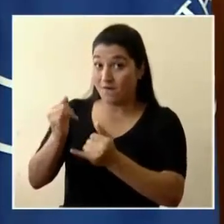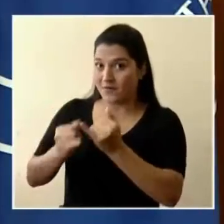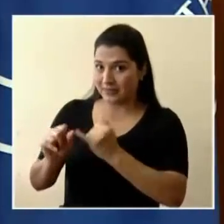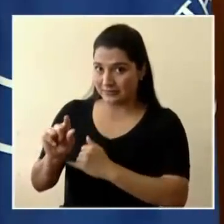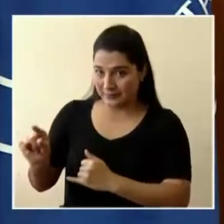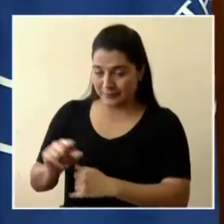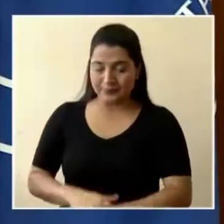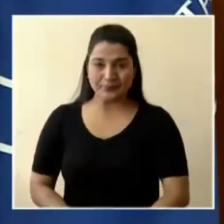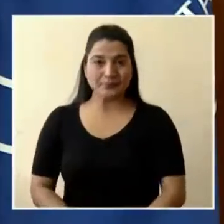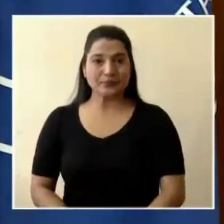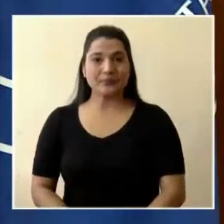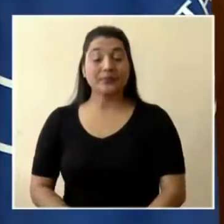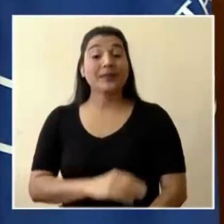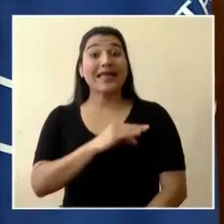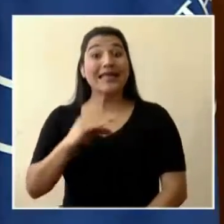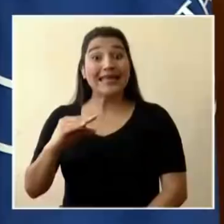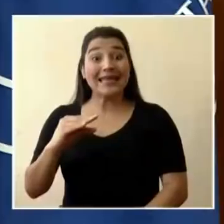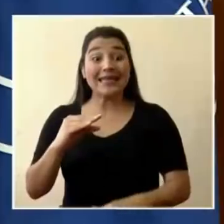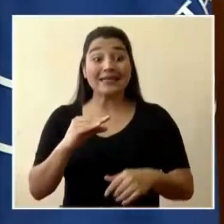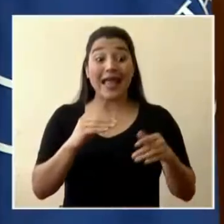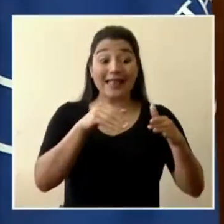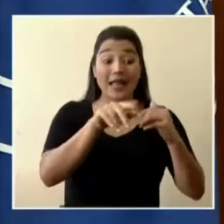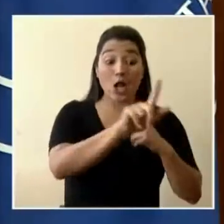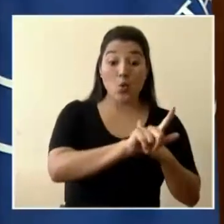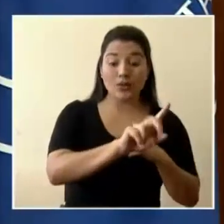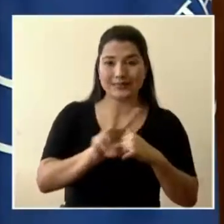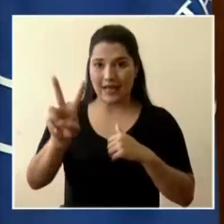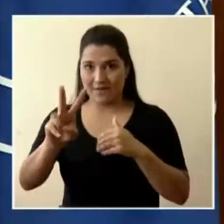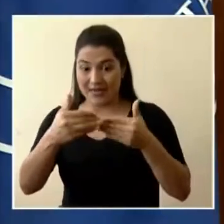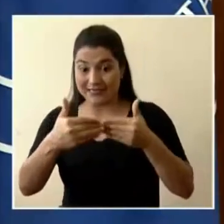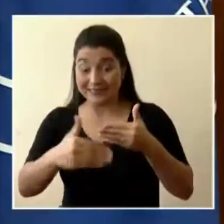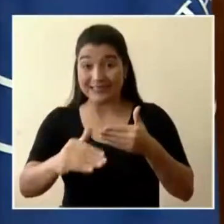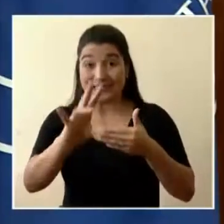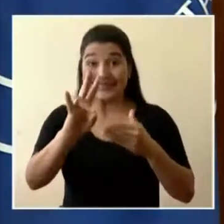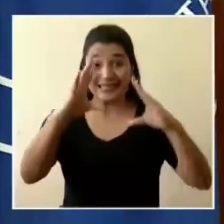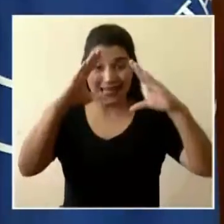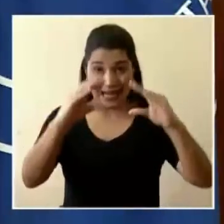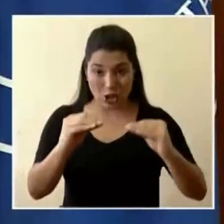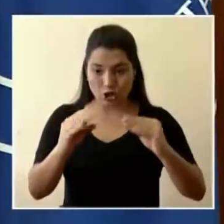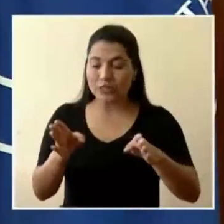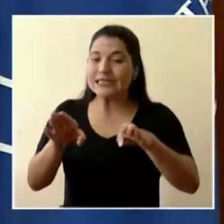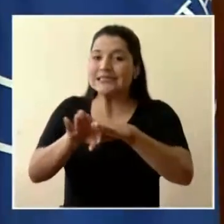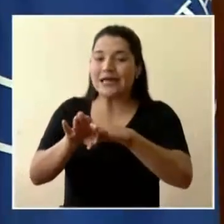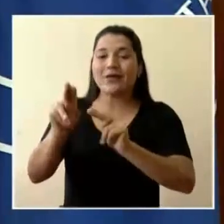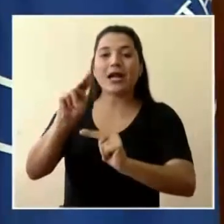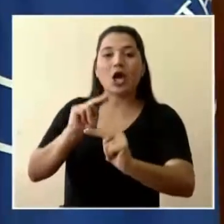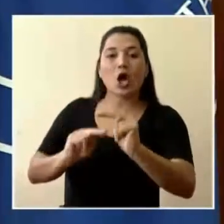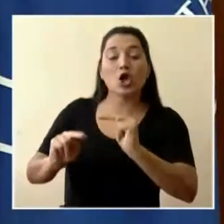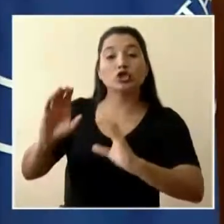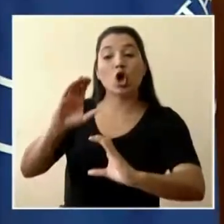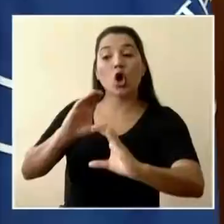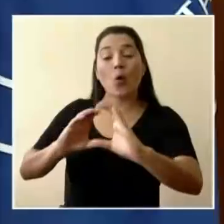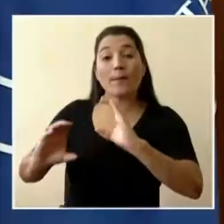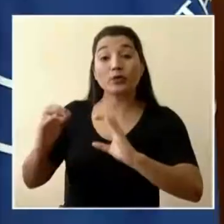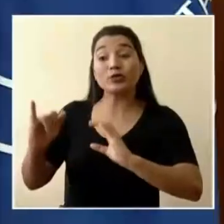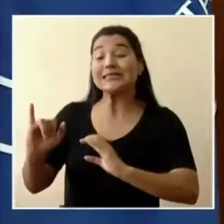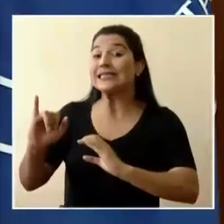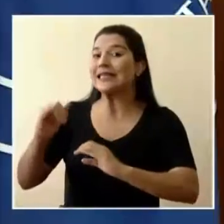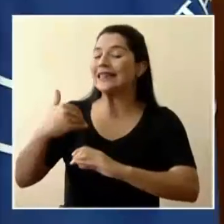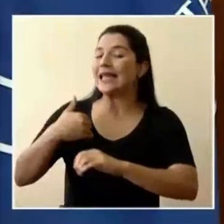Y a partir de las 7 de la noche va a haber un cierre de establecimientos con permiso sanitario de funcionamiento que requiera